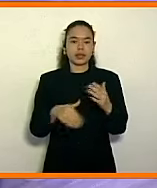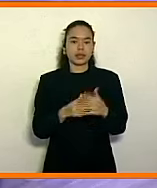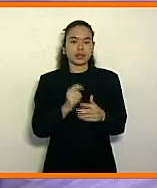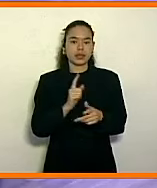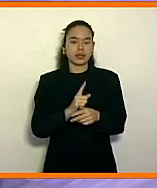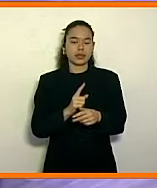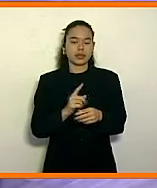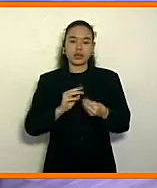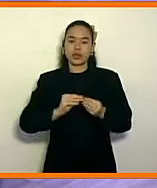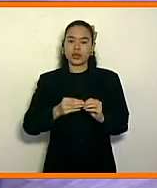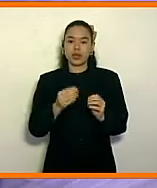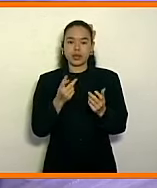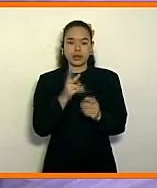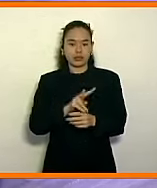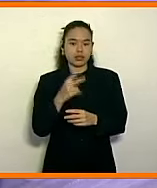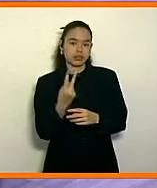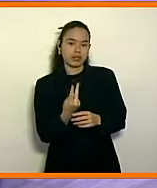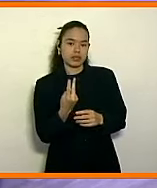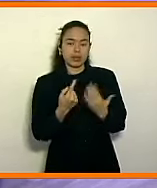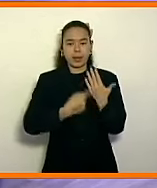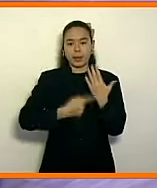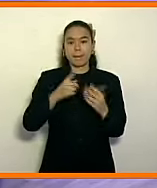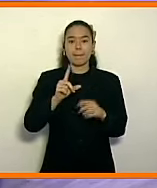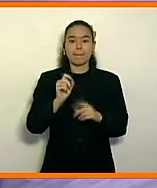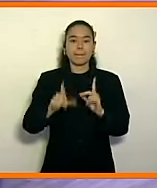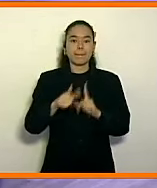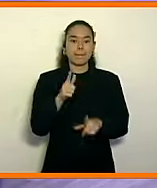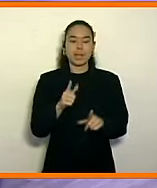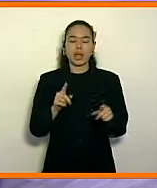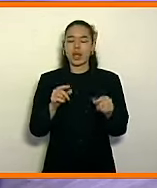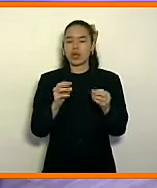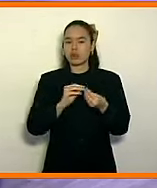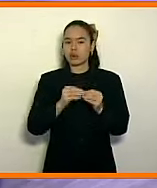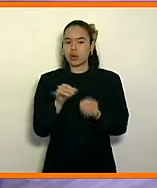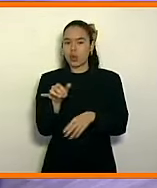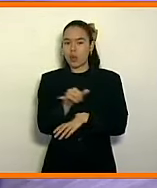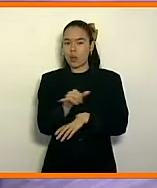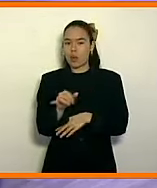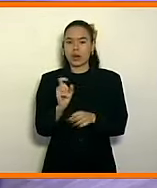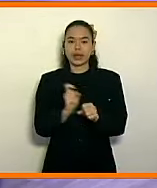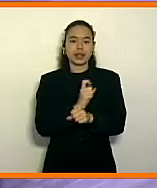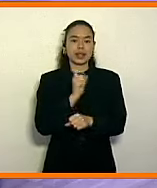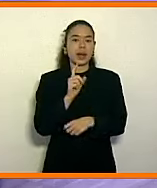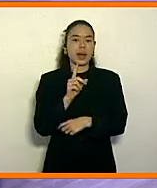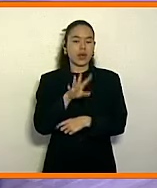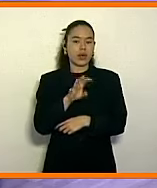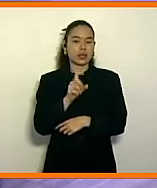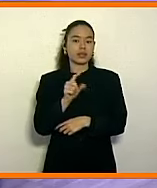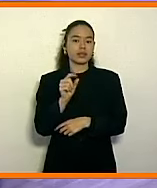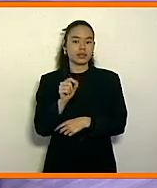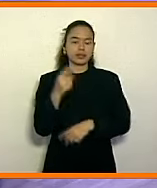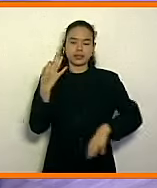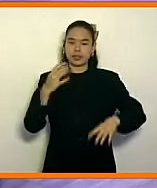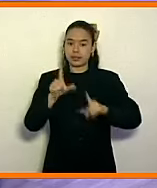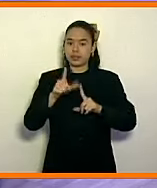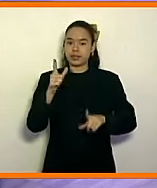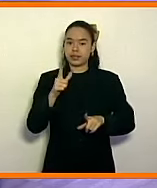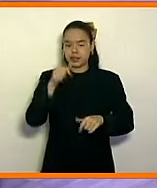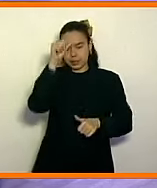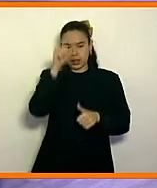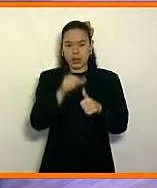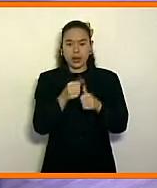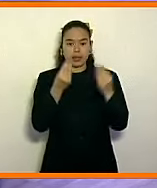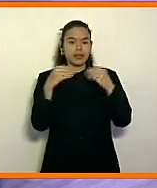aciertas el número al revés, ganás 20 lempiras. Y si tu número es par, ganás 420 lempiras. Recordá que está disponible en nuestros más